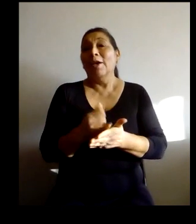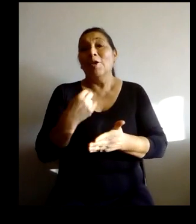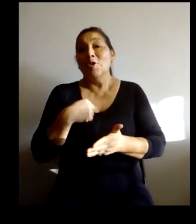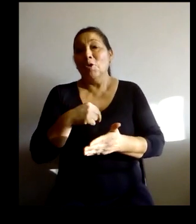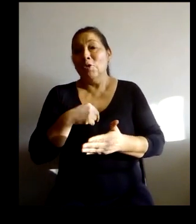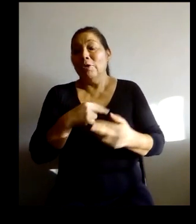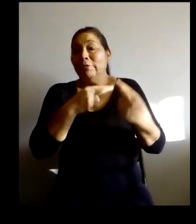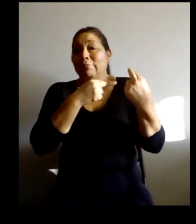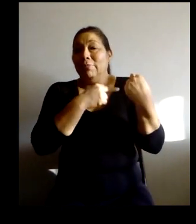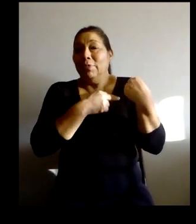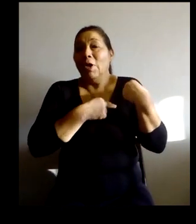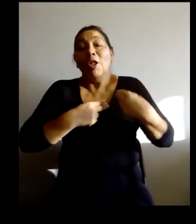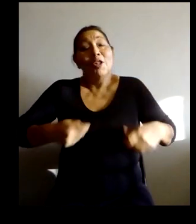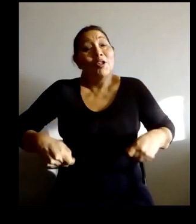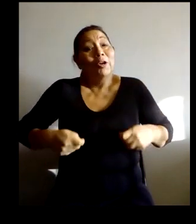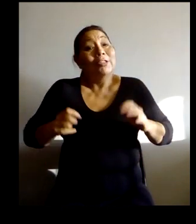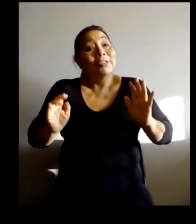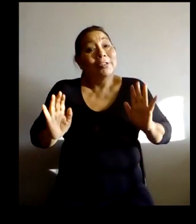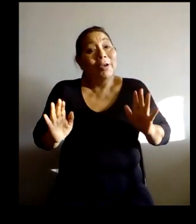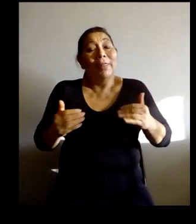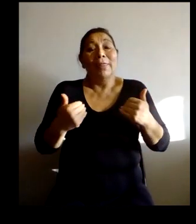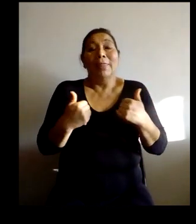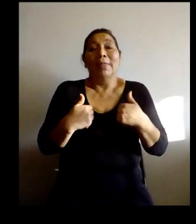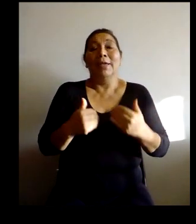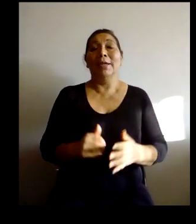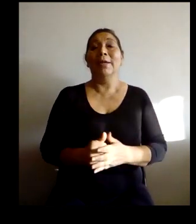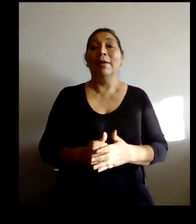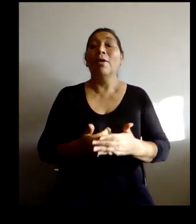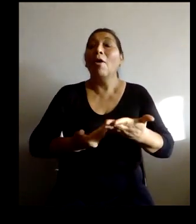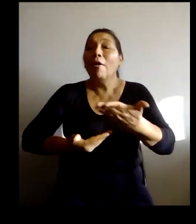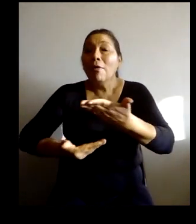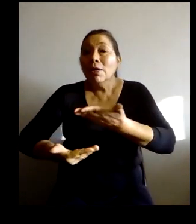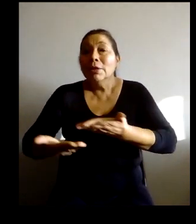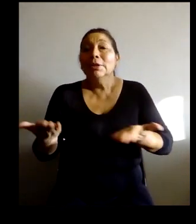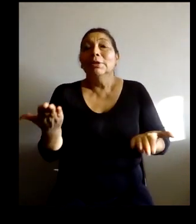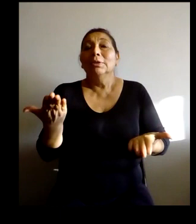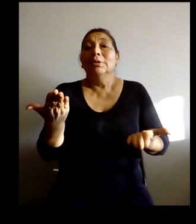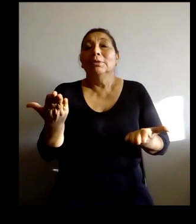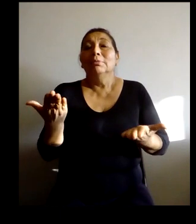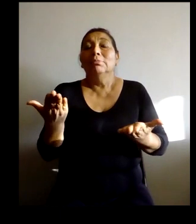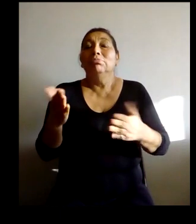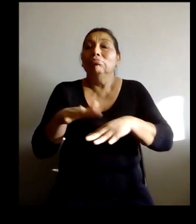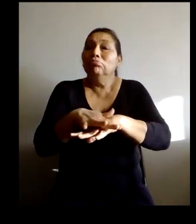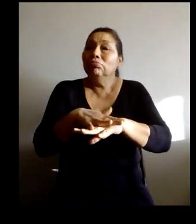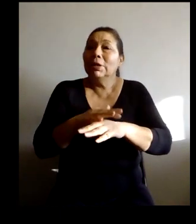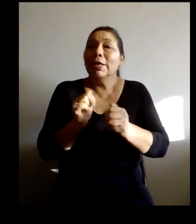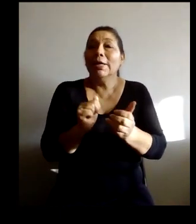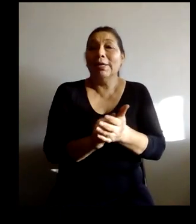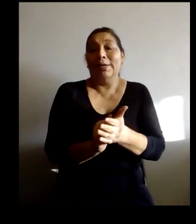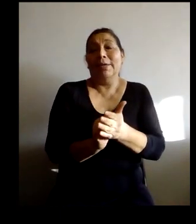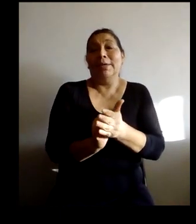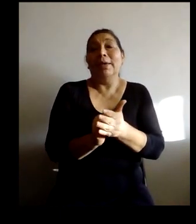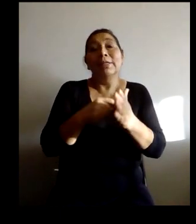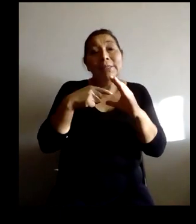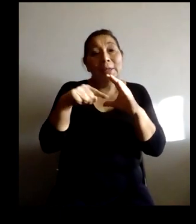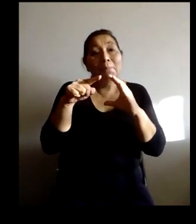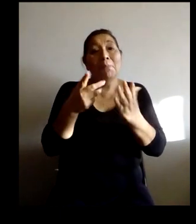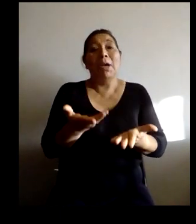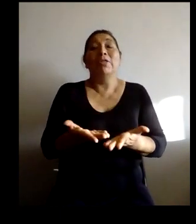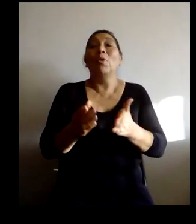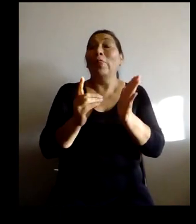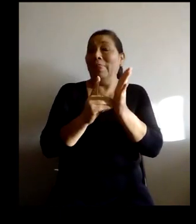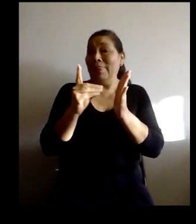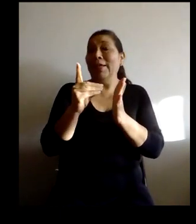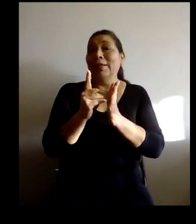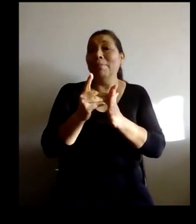y nosotros asumiremos con los gastos que haya que incurrir, traslado, los gastos administrativos, y se emita